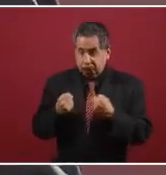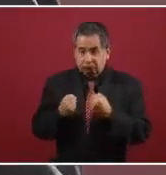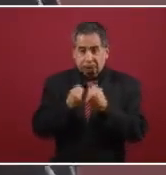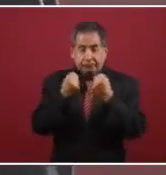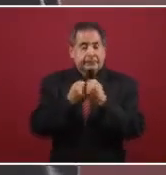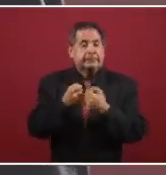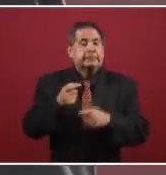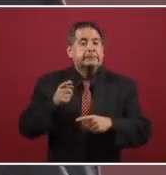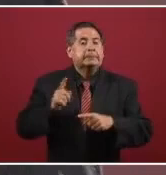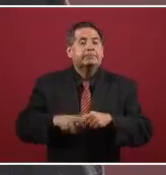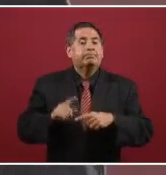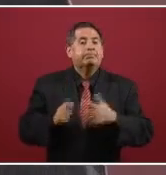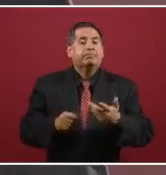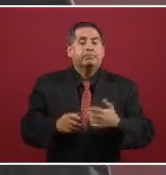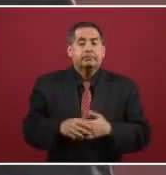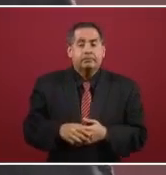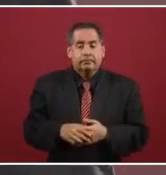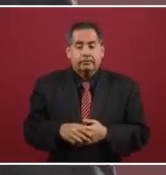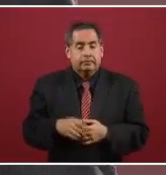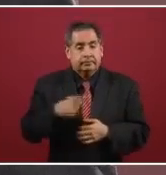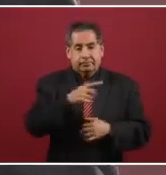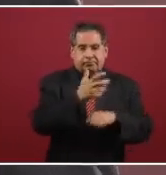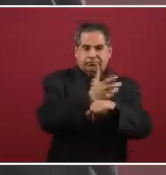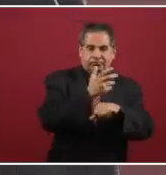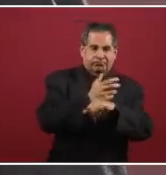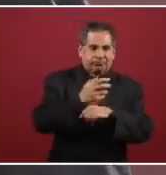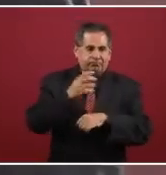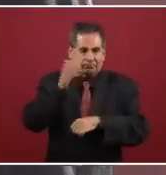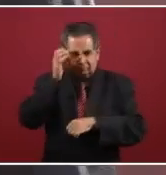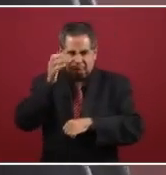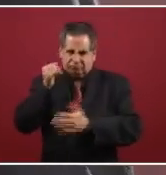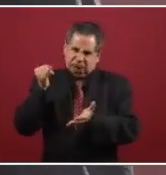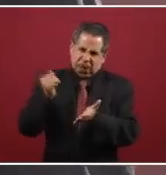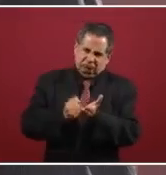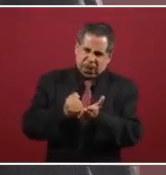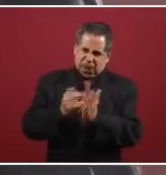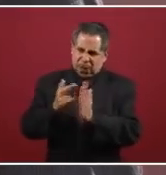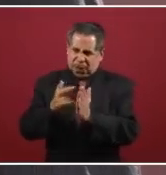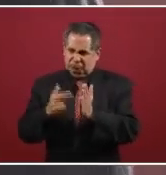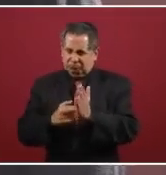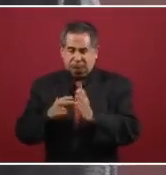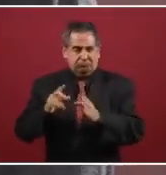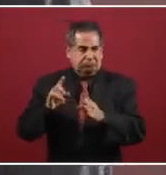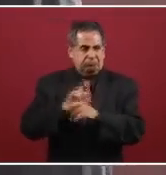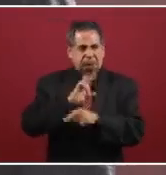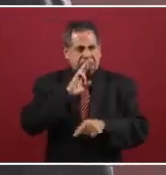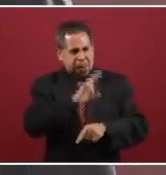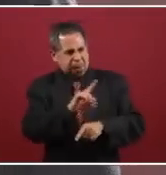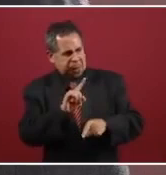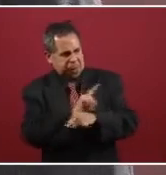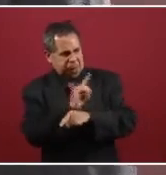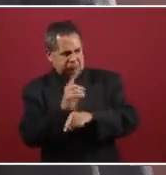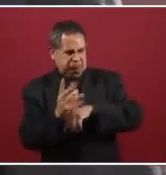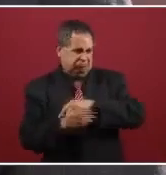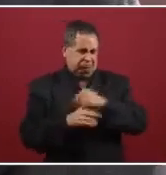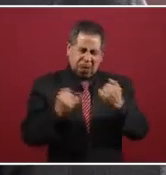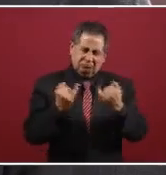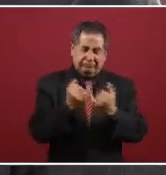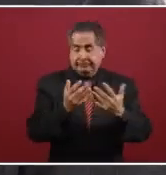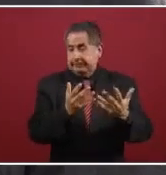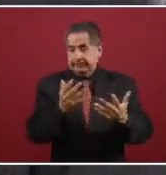con estas medidas arancelarias, la respuesta de China. Ojalá haga un